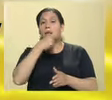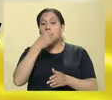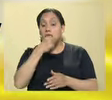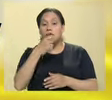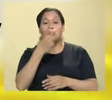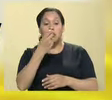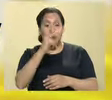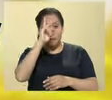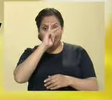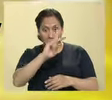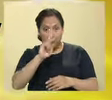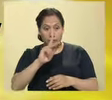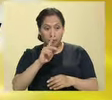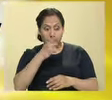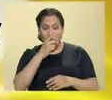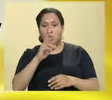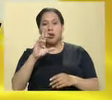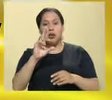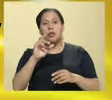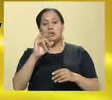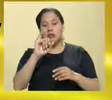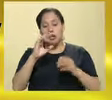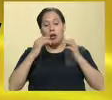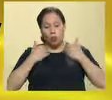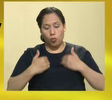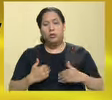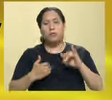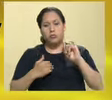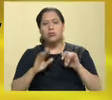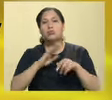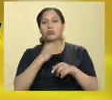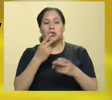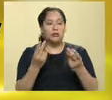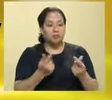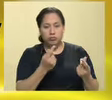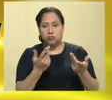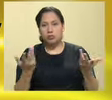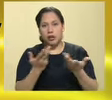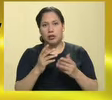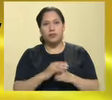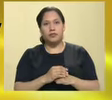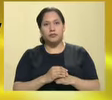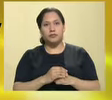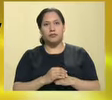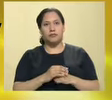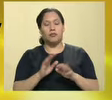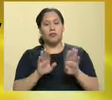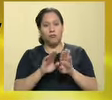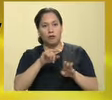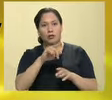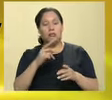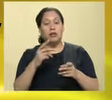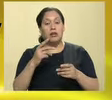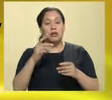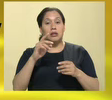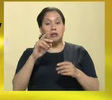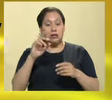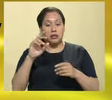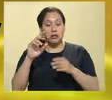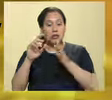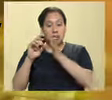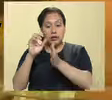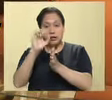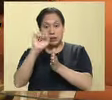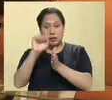Físicamente, físicamente. Sí. Físicamente porque no. no es productiva. Mental, no, y deja bueno, eso. Bueno, laboralmente es que hablando, ¿no? Físicamente es la peor etapa. Ajá. Mentalmente es la gloria del